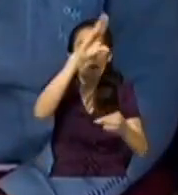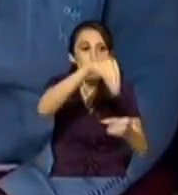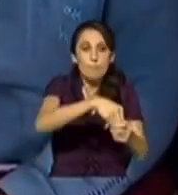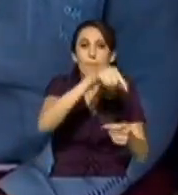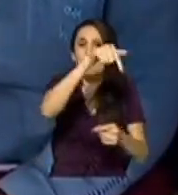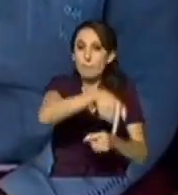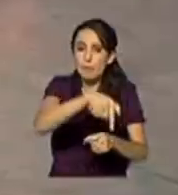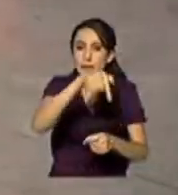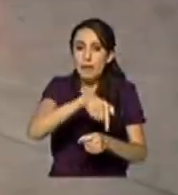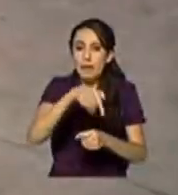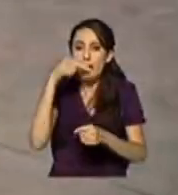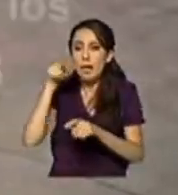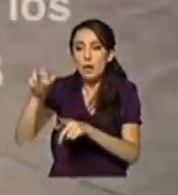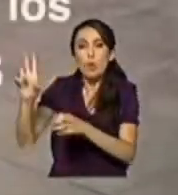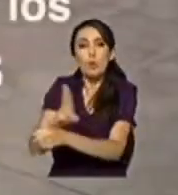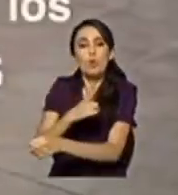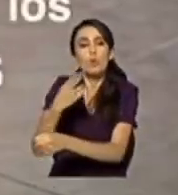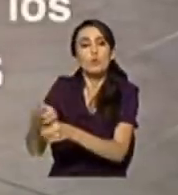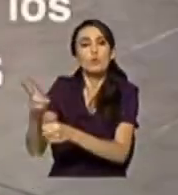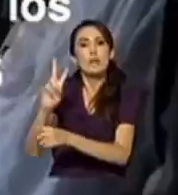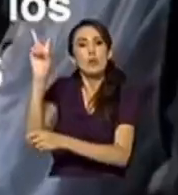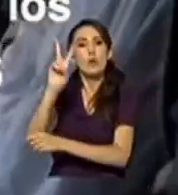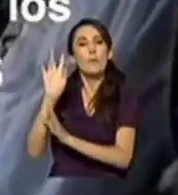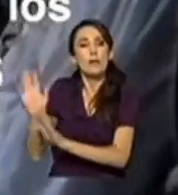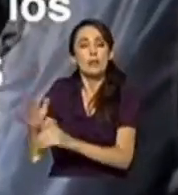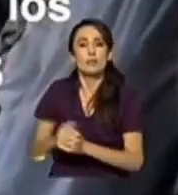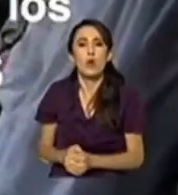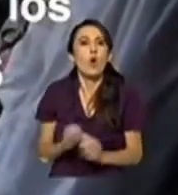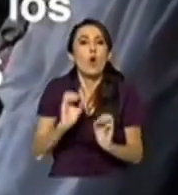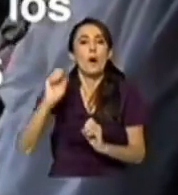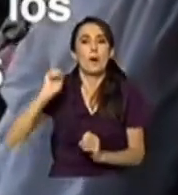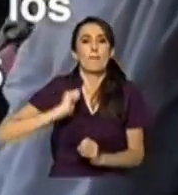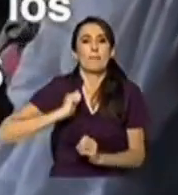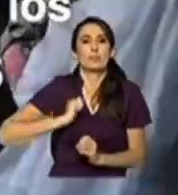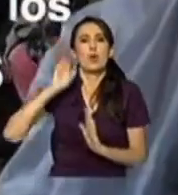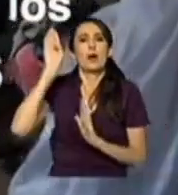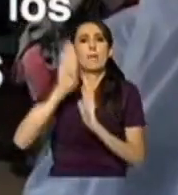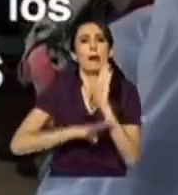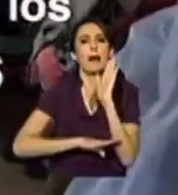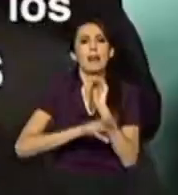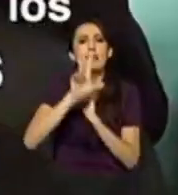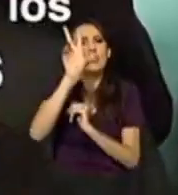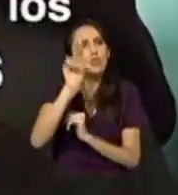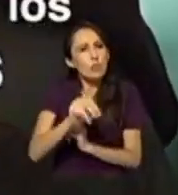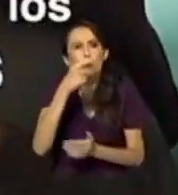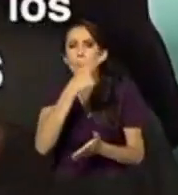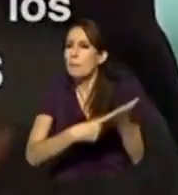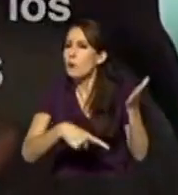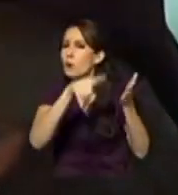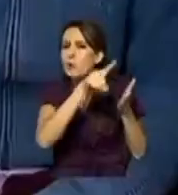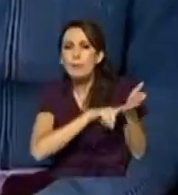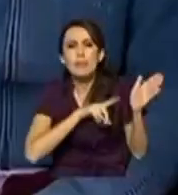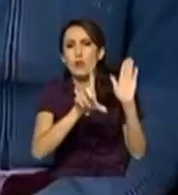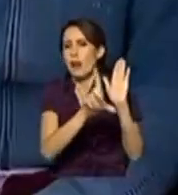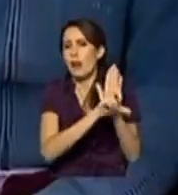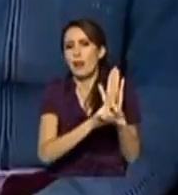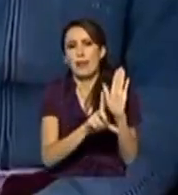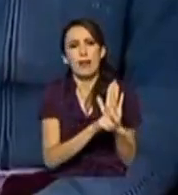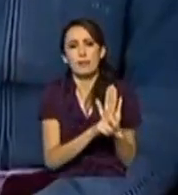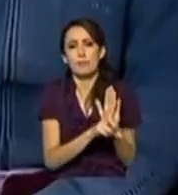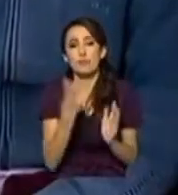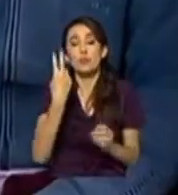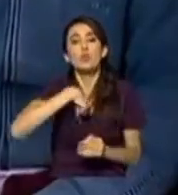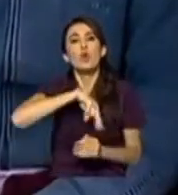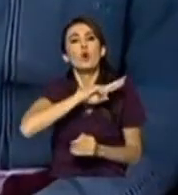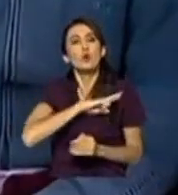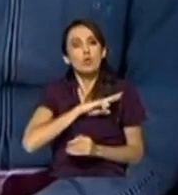para refugiados. Están circulando el rumor de que vamos a bajar los sueldos. Señores, eso no se puede. Es prohibido por ley. Nosotros estamos